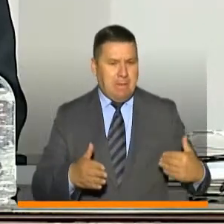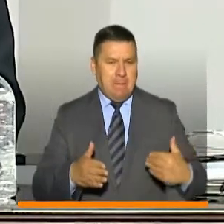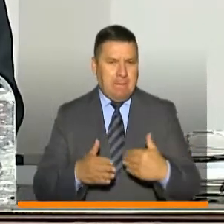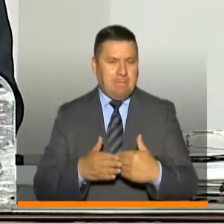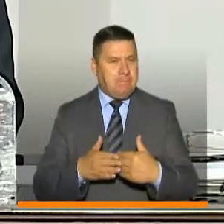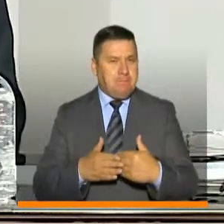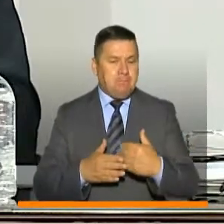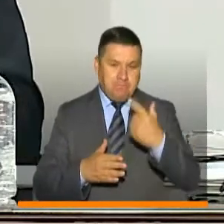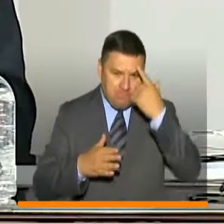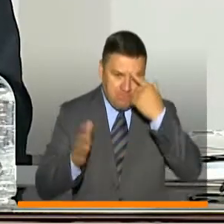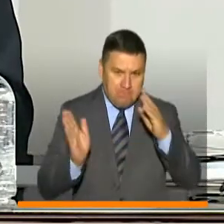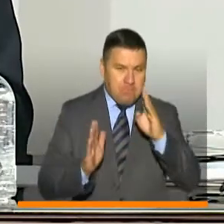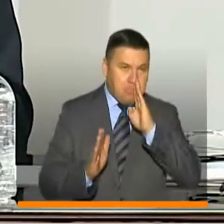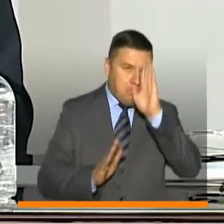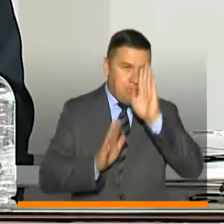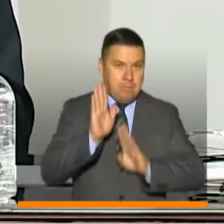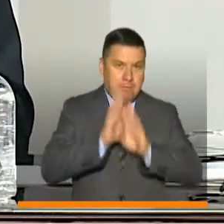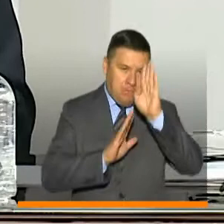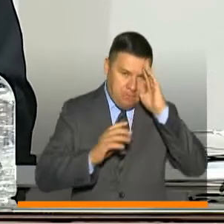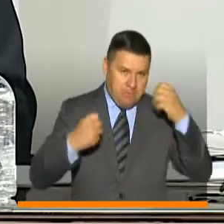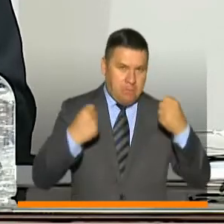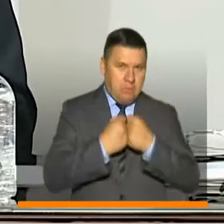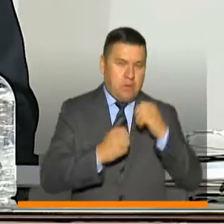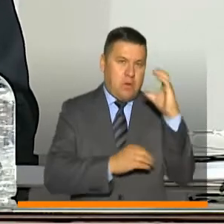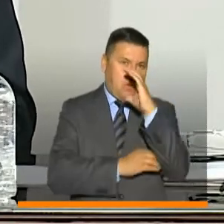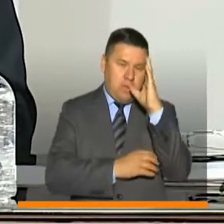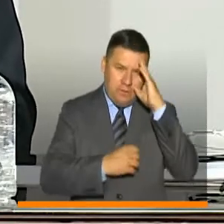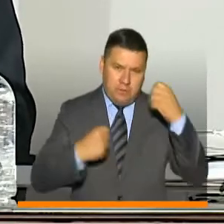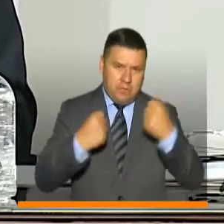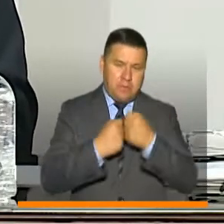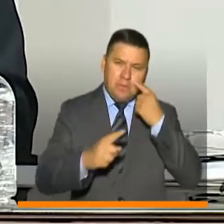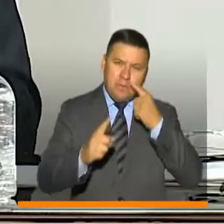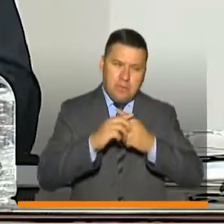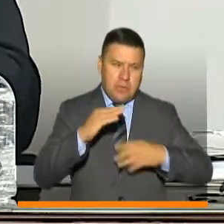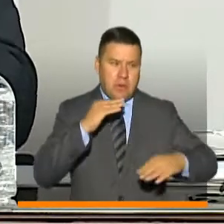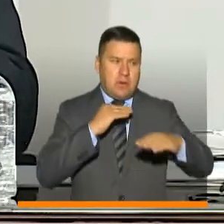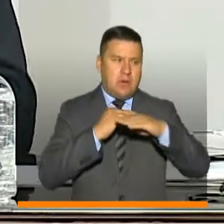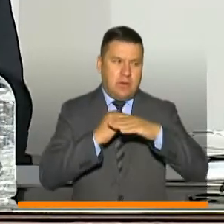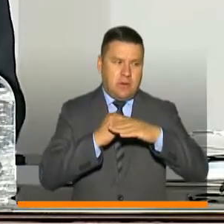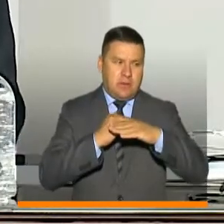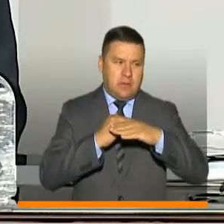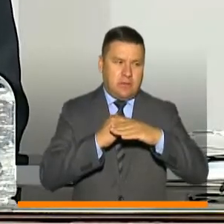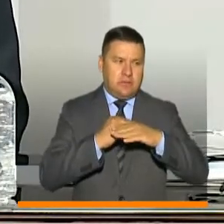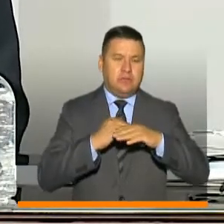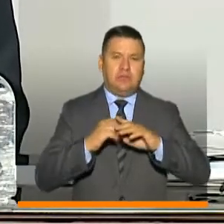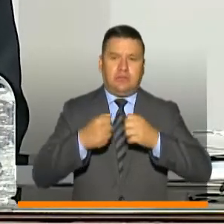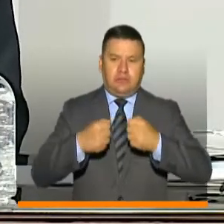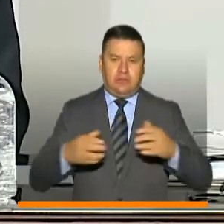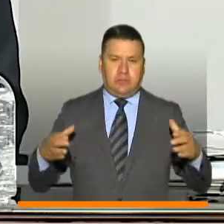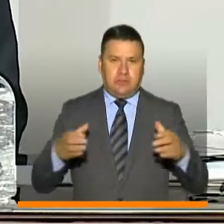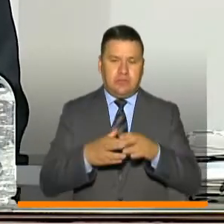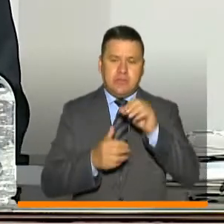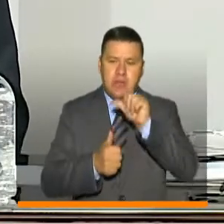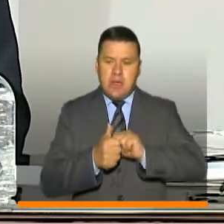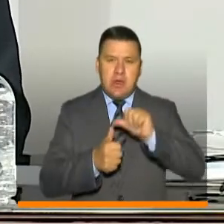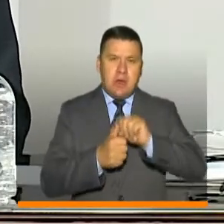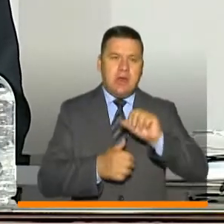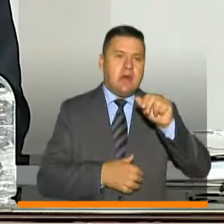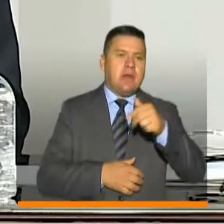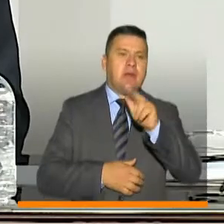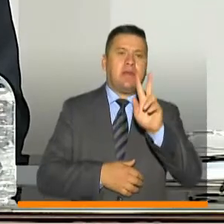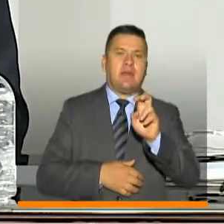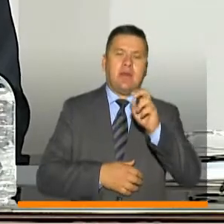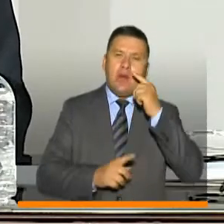nuestro plan de desarrollo en Colombia, Pacto por Colombia, Pacto por la Equidad, está cimentado en cada uno de los